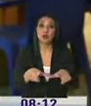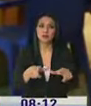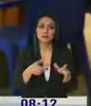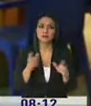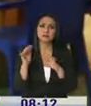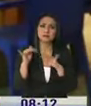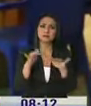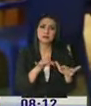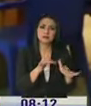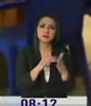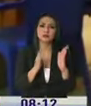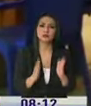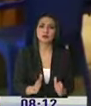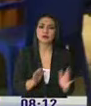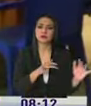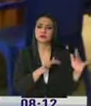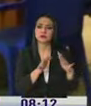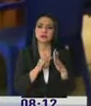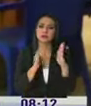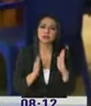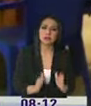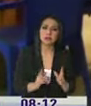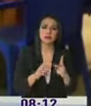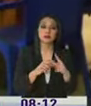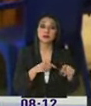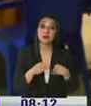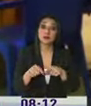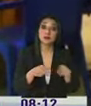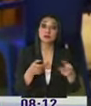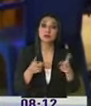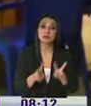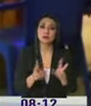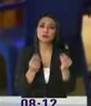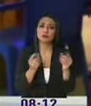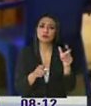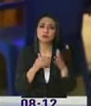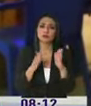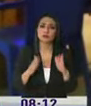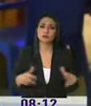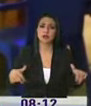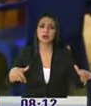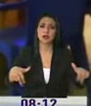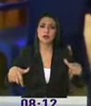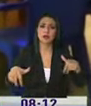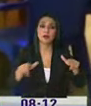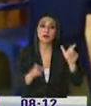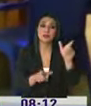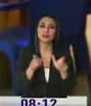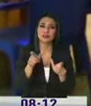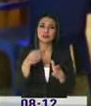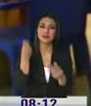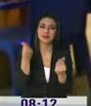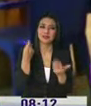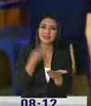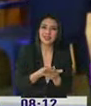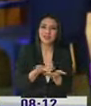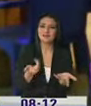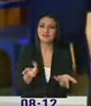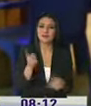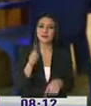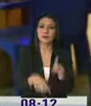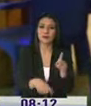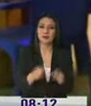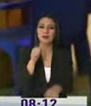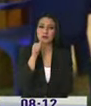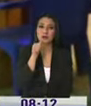mucha afluencia de estudiantes, mucho tránsito, tráfico de estudiantes, más no de gente que tenga un poder adquisitivo para llegar a un